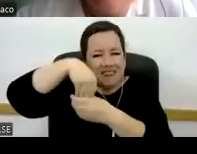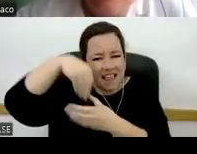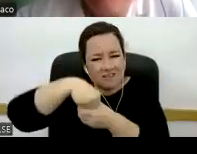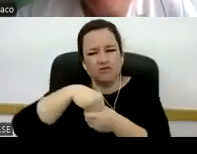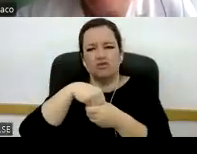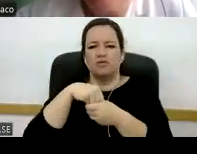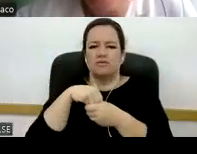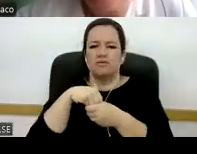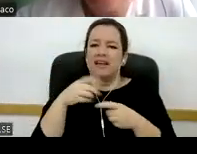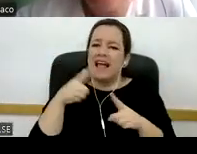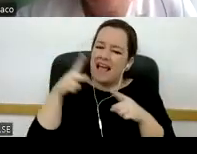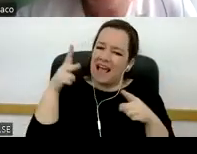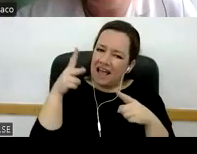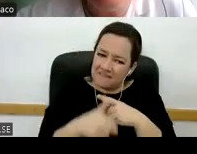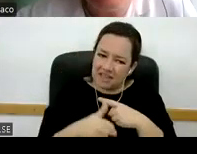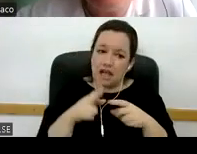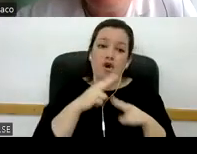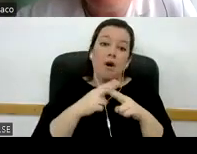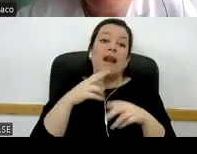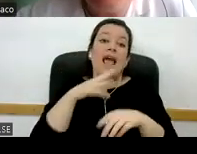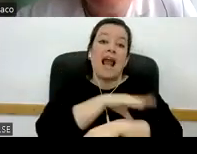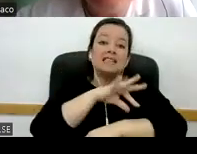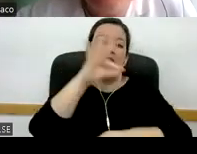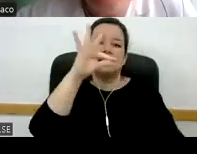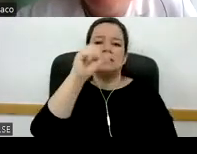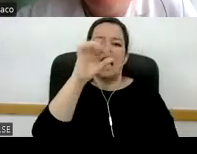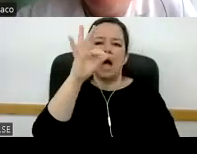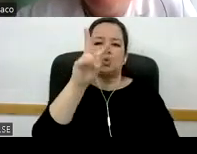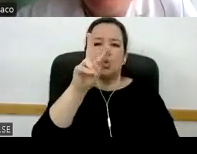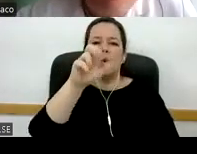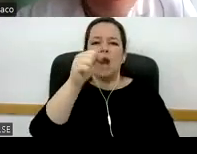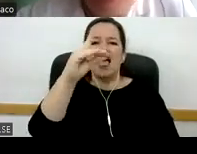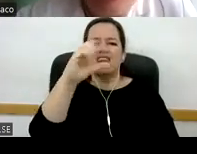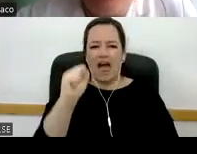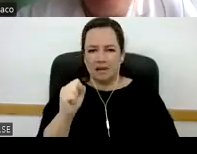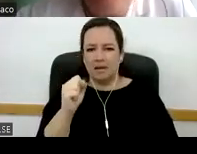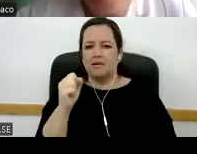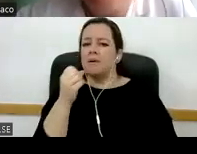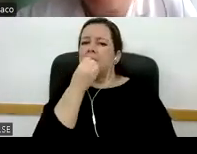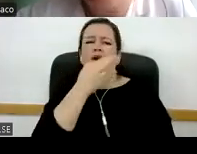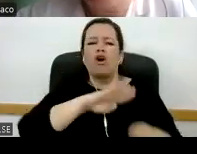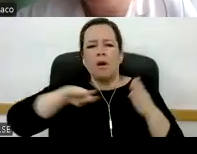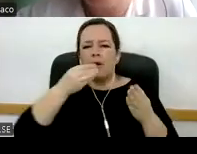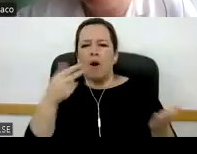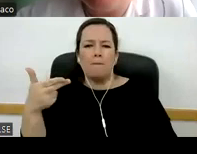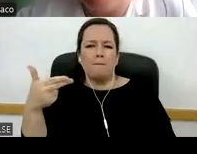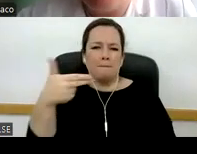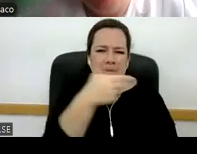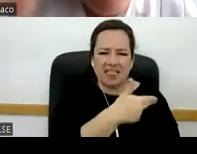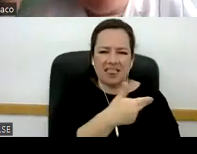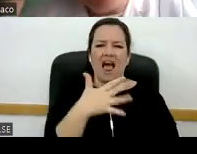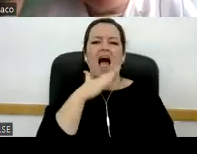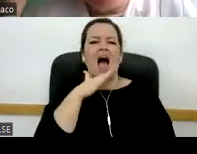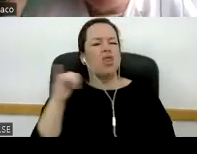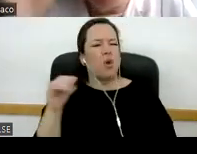intentar evitar estos productos y meter siempre que podamos animales acuáticos, pescado azul